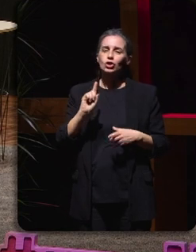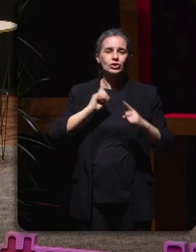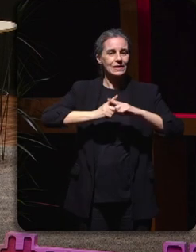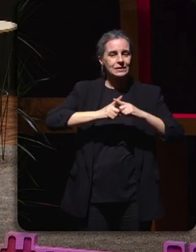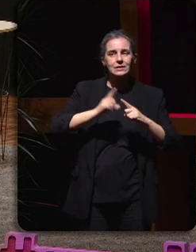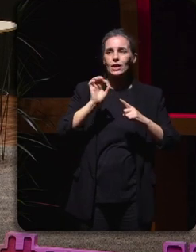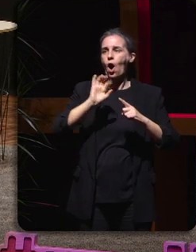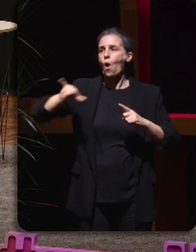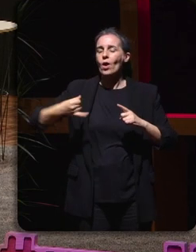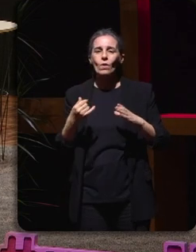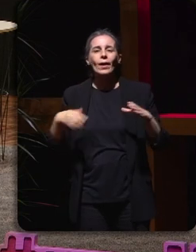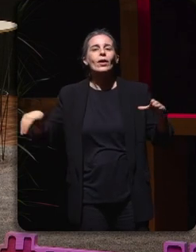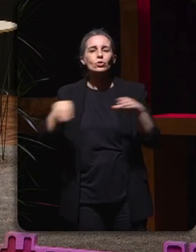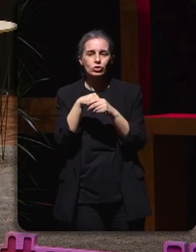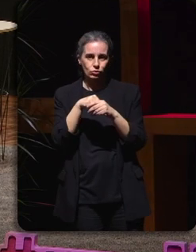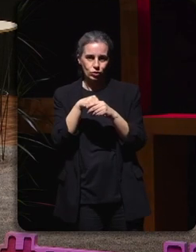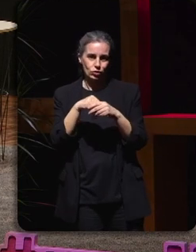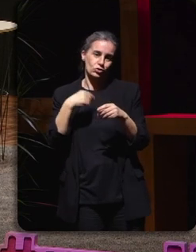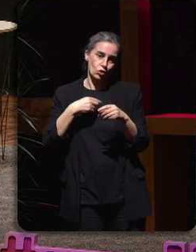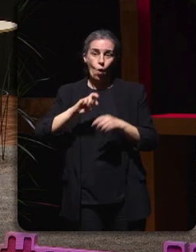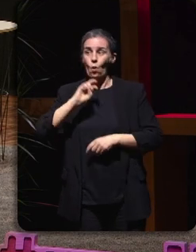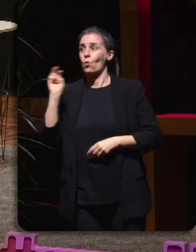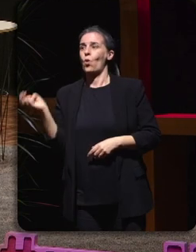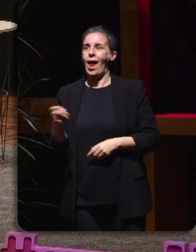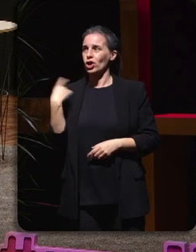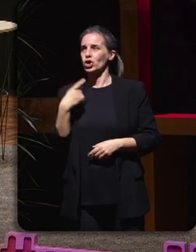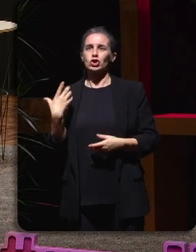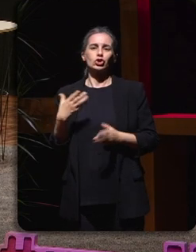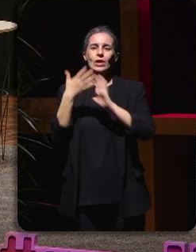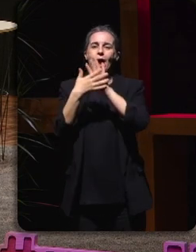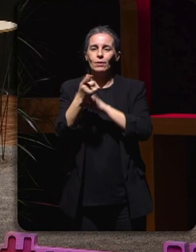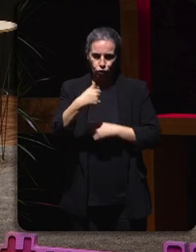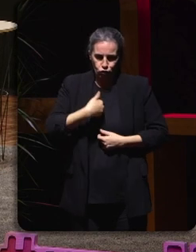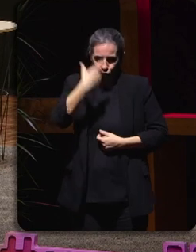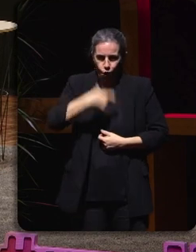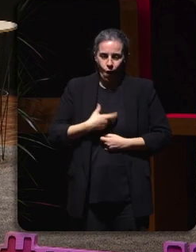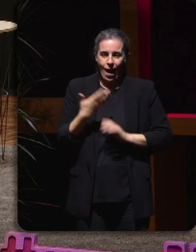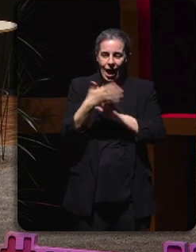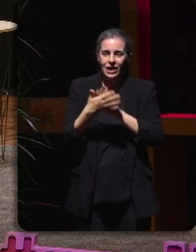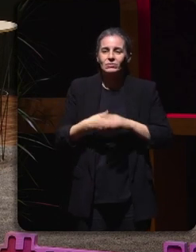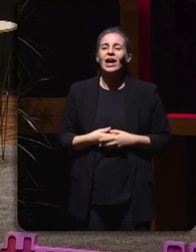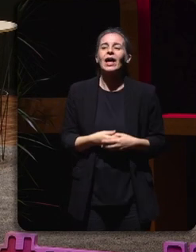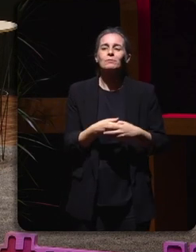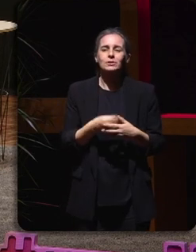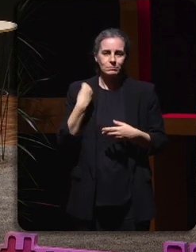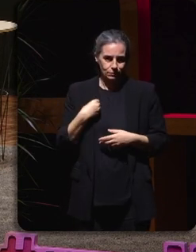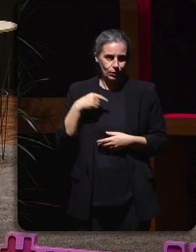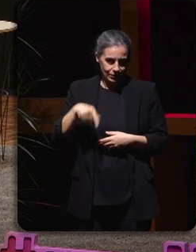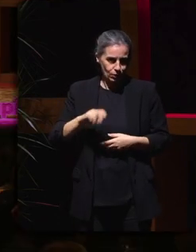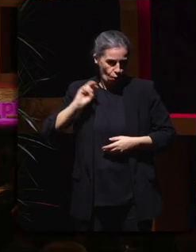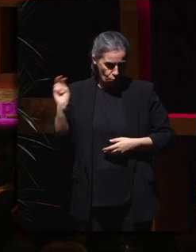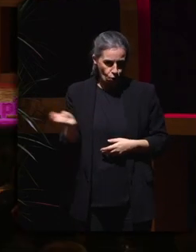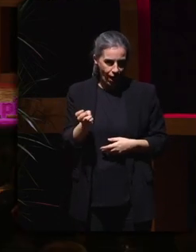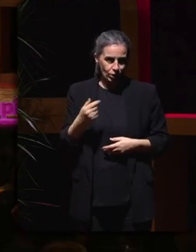bueno en este caso voy a hablar yo el plural en mayo estático Como tantas otras veces el masculino genérico dicen Bueno pues este plural es